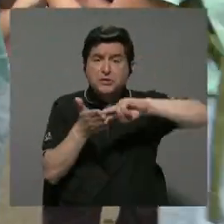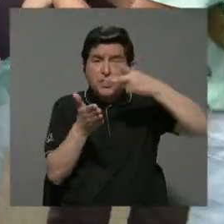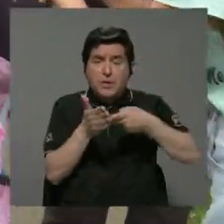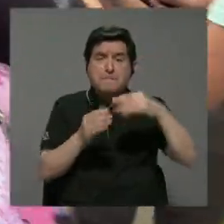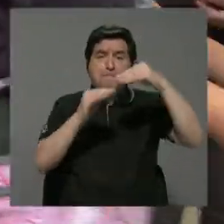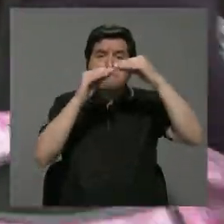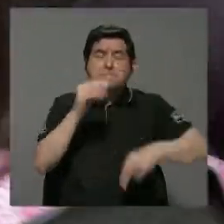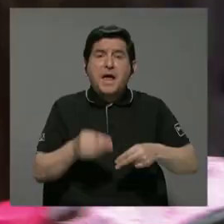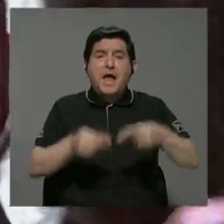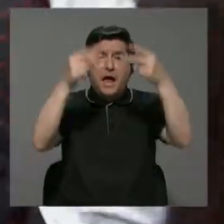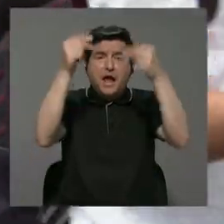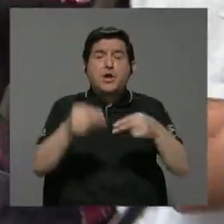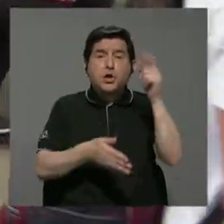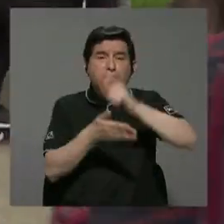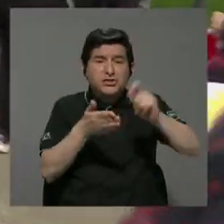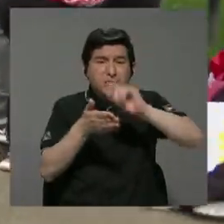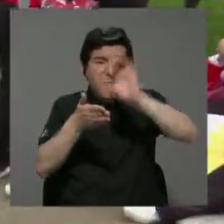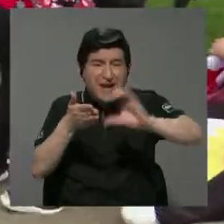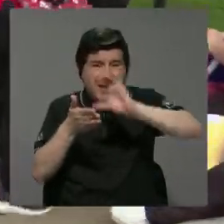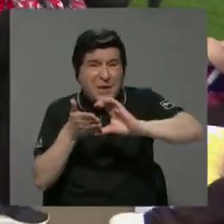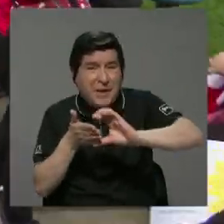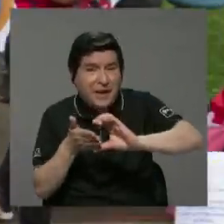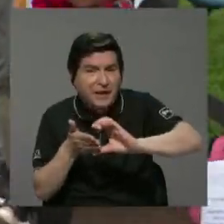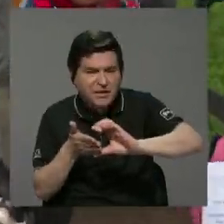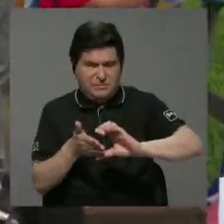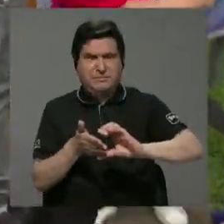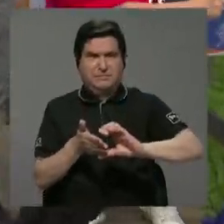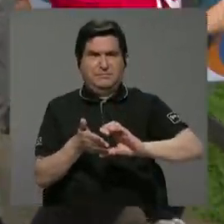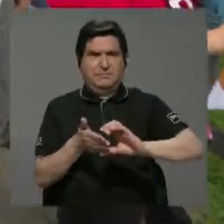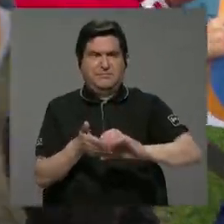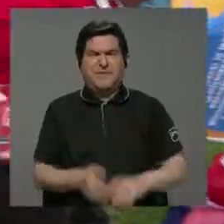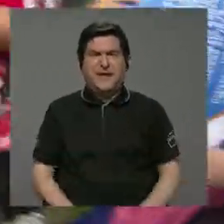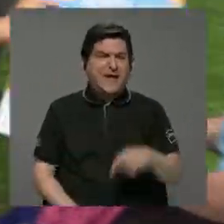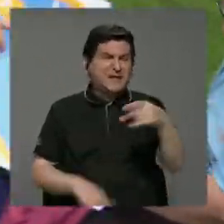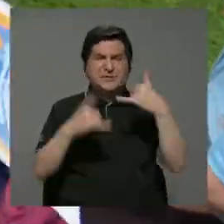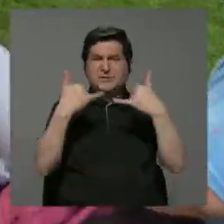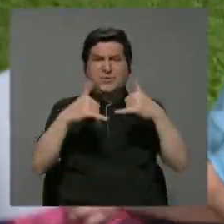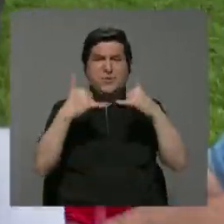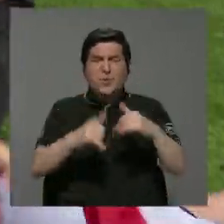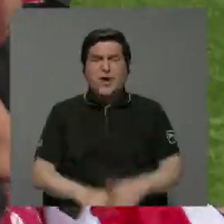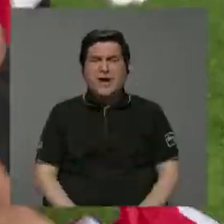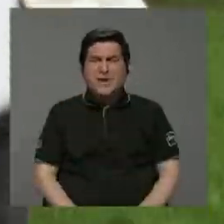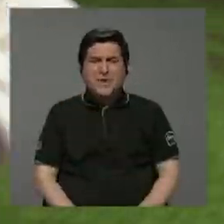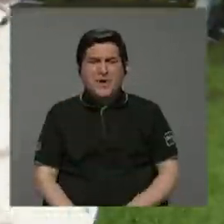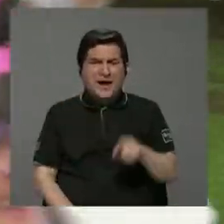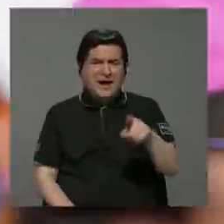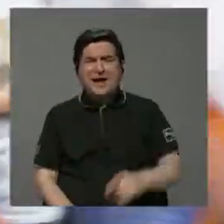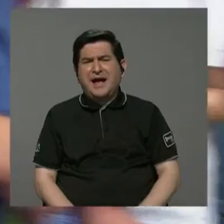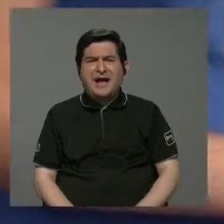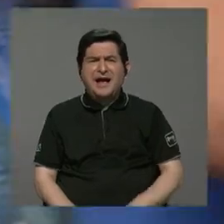menos presupuestos para las escuelas y colegios, como si fuese un juego de suma cero, como claro.